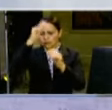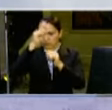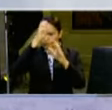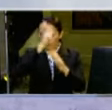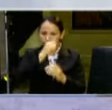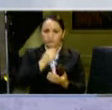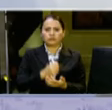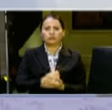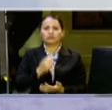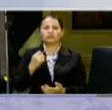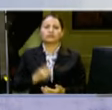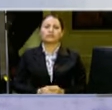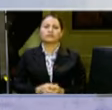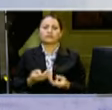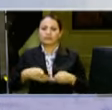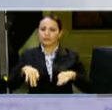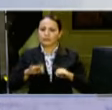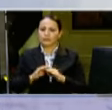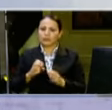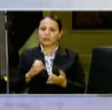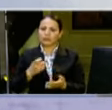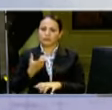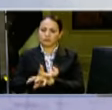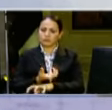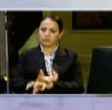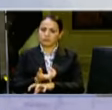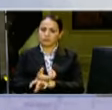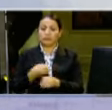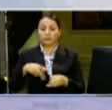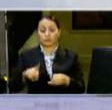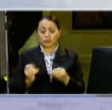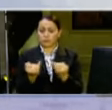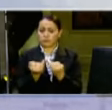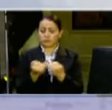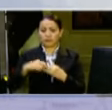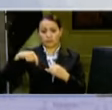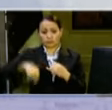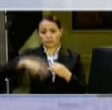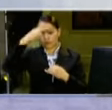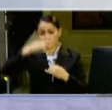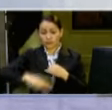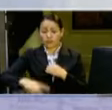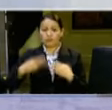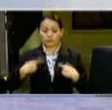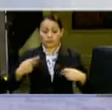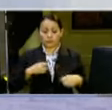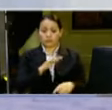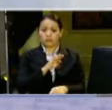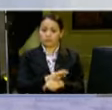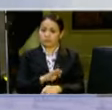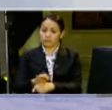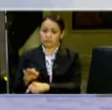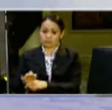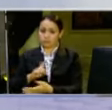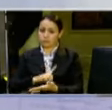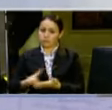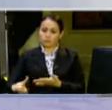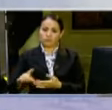ser vecino de la principal economía del mundo, pero al mismo tiempo protegiendo los derechos de nuestros connacionales en el